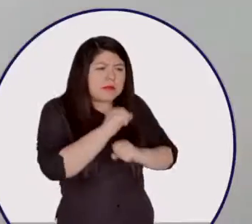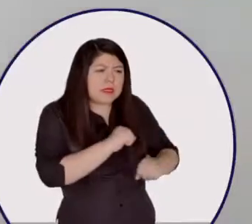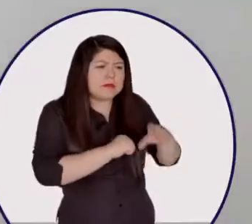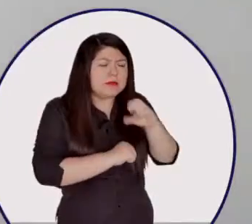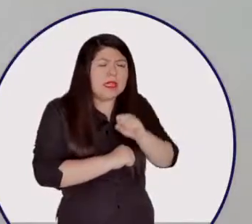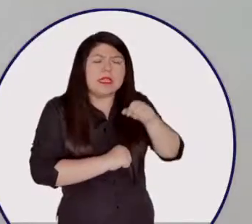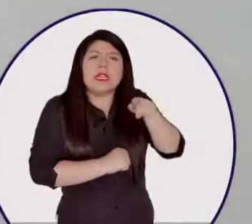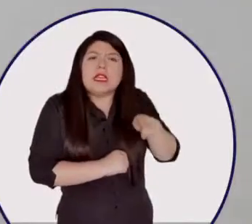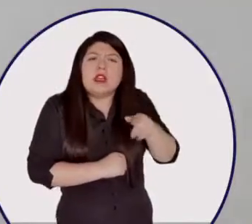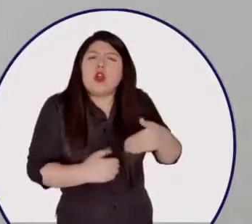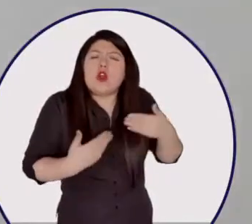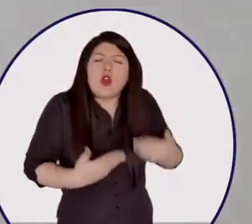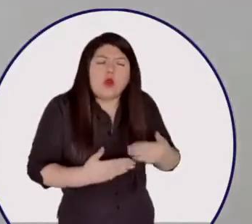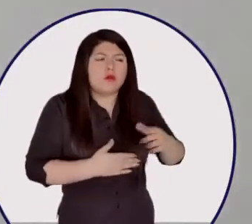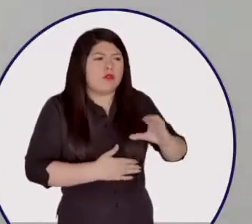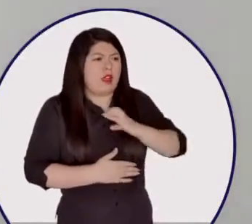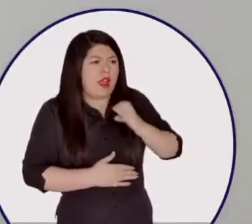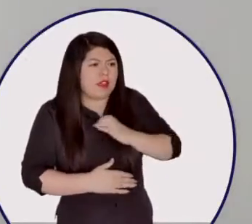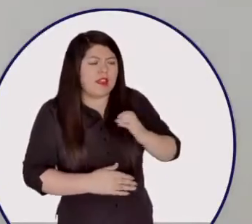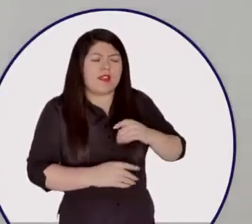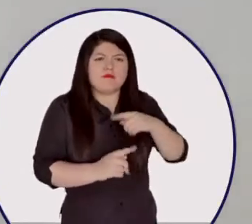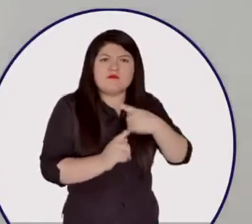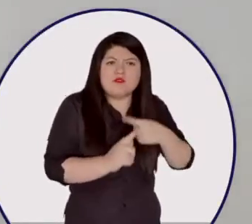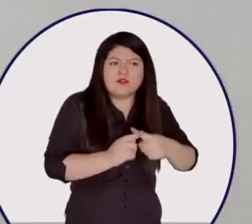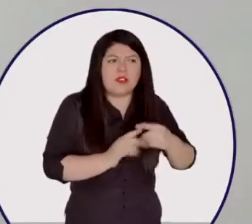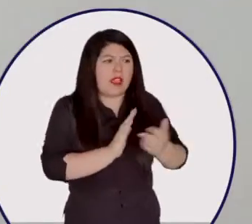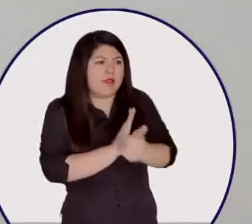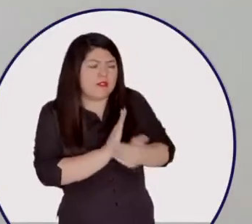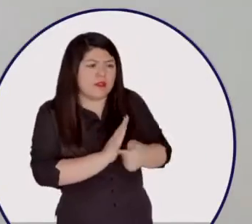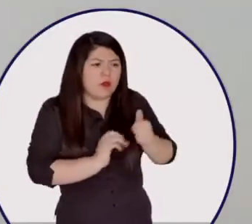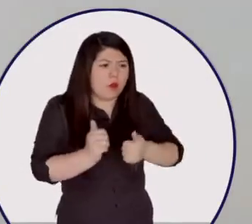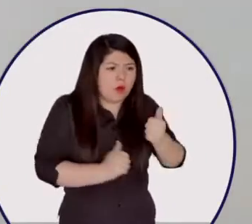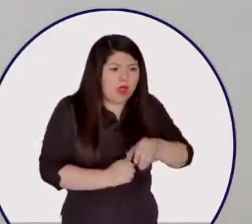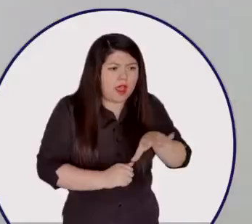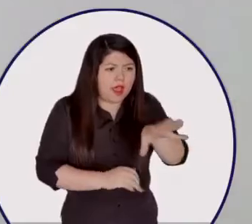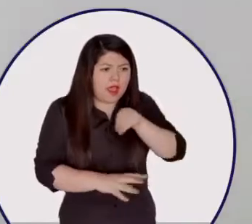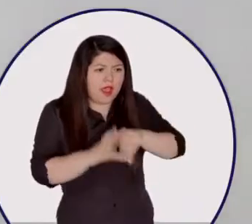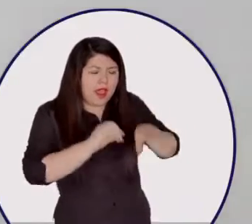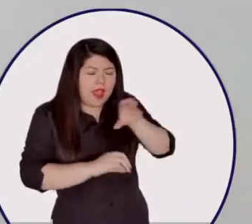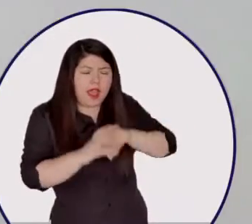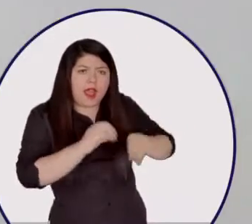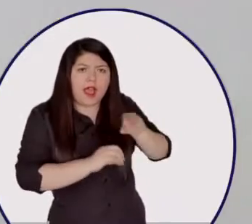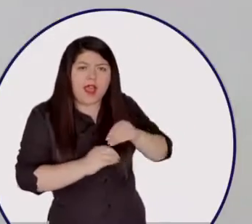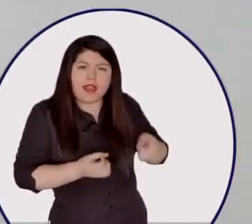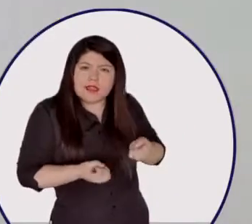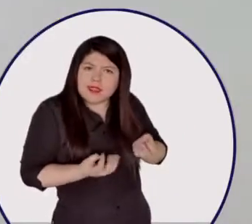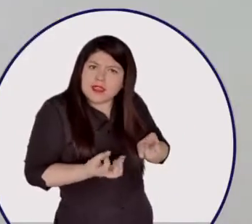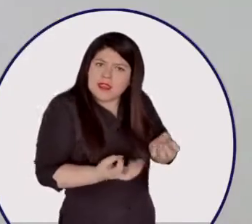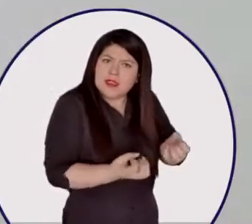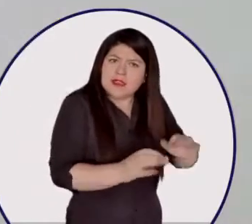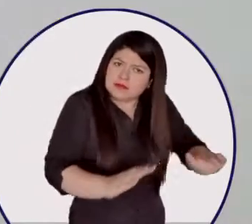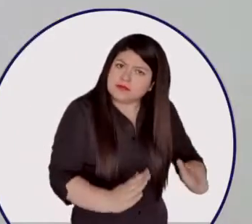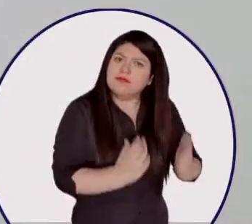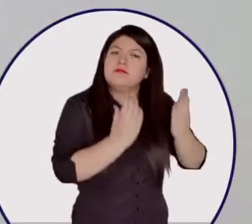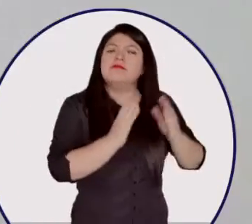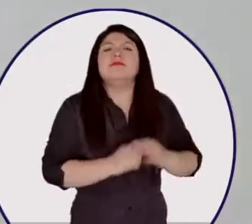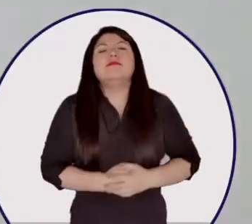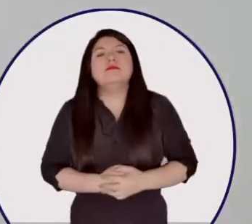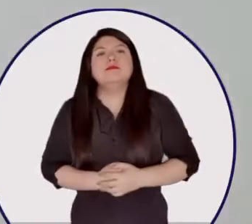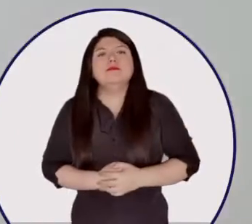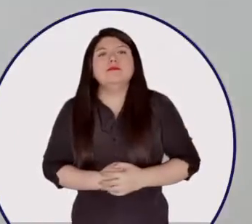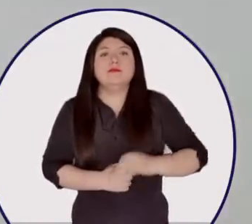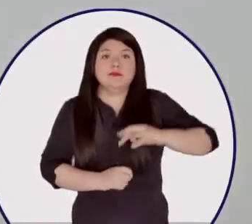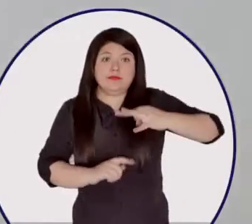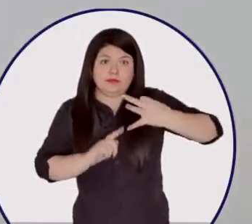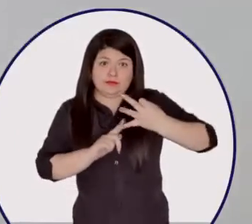seguir progresando. El tercer elemento de la práctica pedagógica tiene que ver con la finalidad. Y esto está